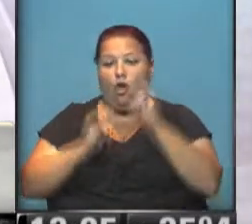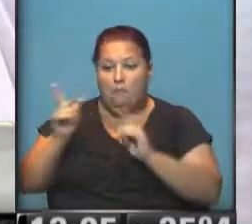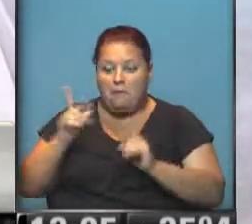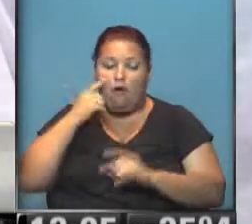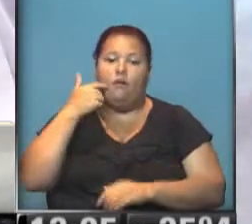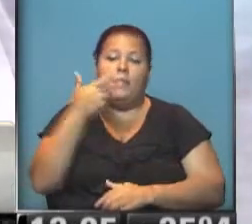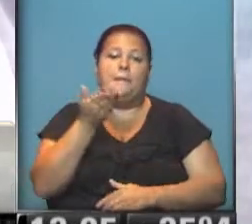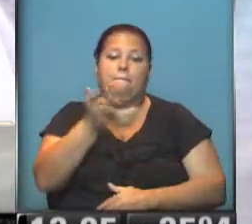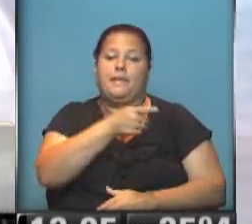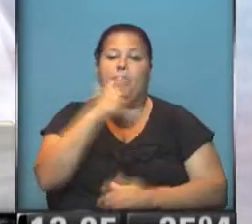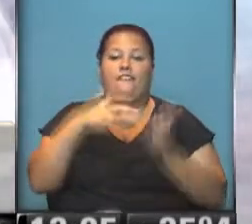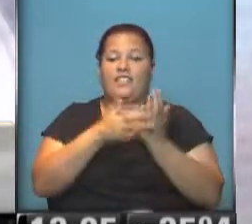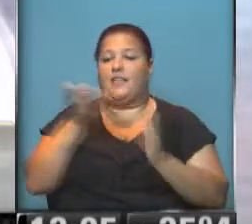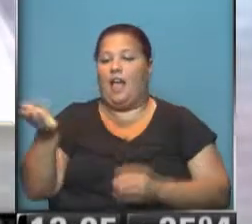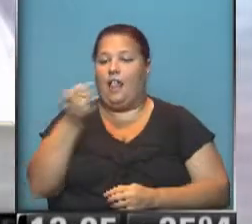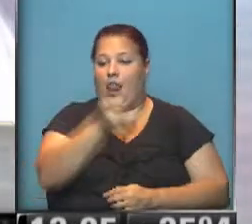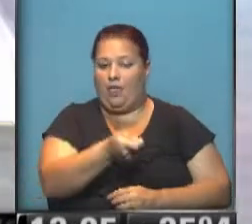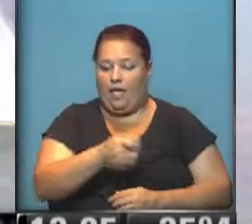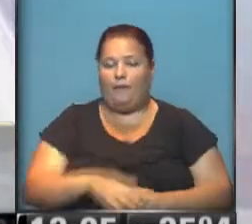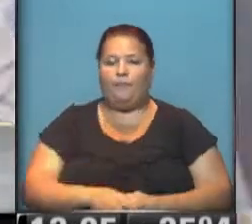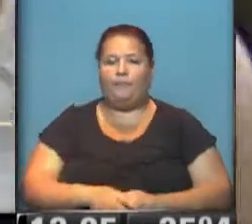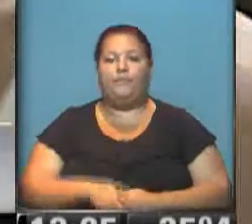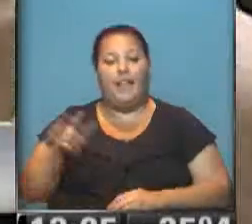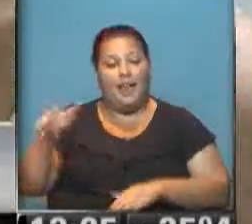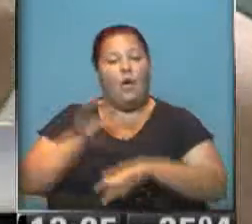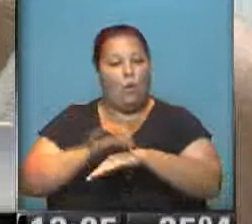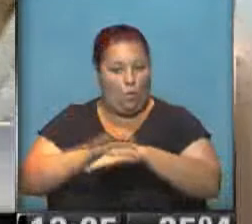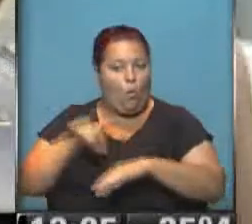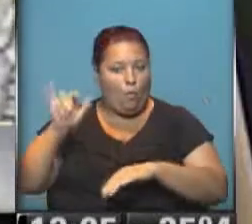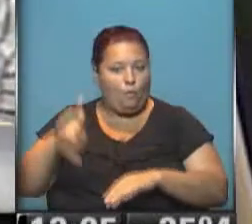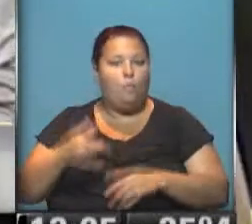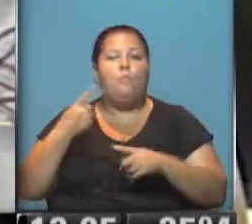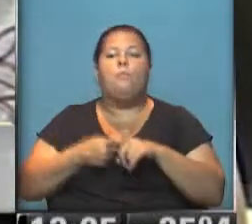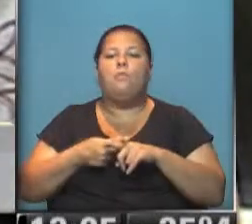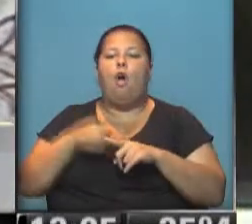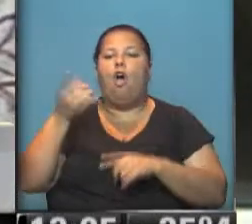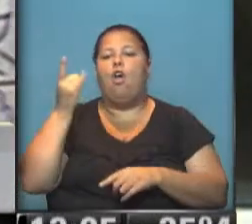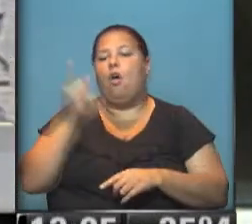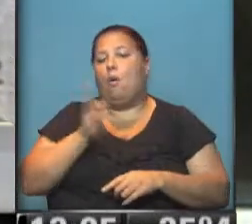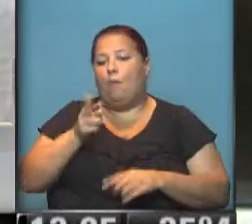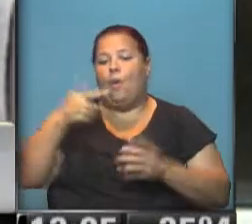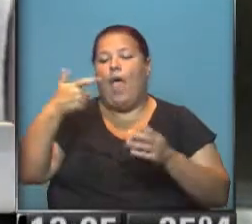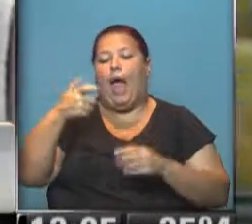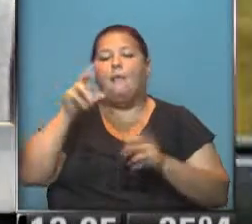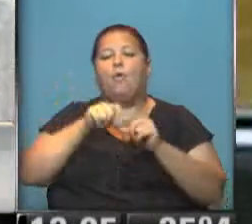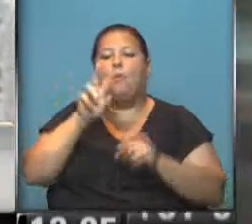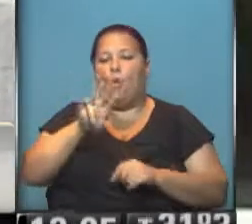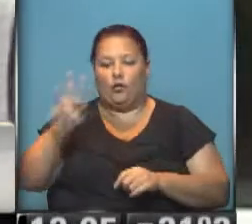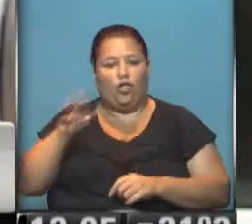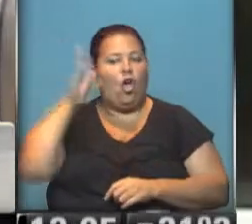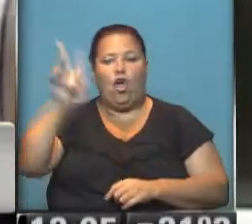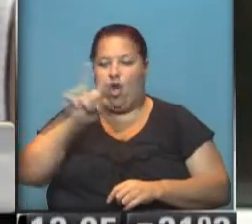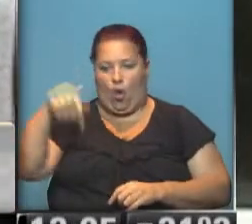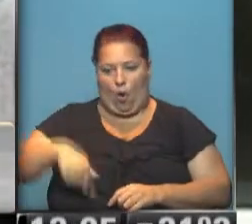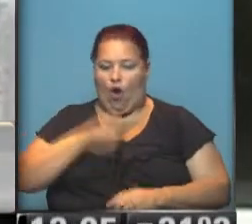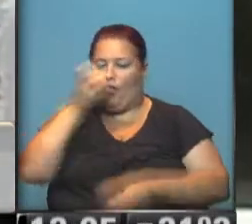a solicitud del fiscal. Está imputado Diego Lagomarsino por la sesión ilegal del arma calibre 22. No se va a presentar en el día